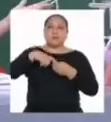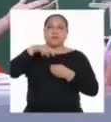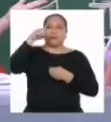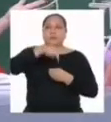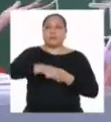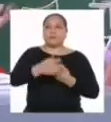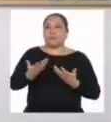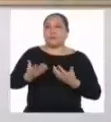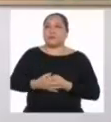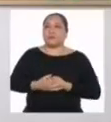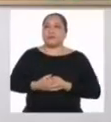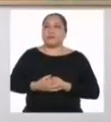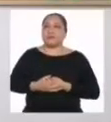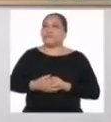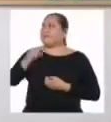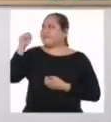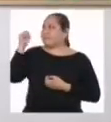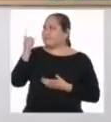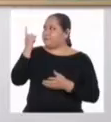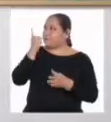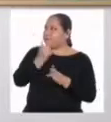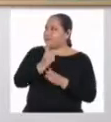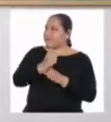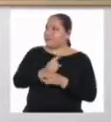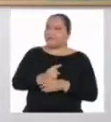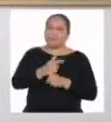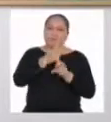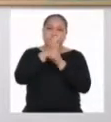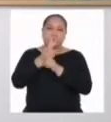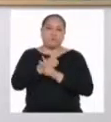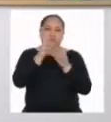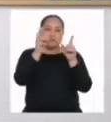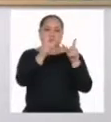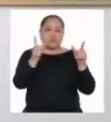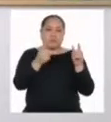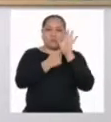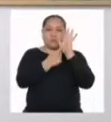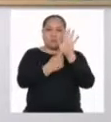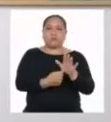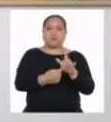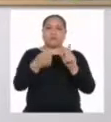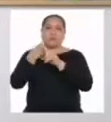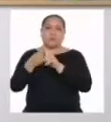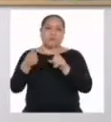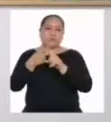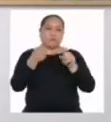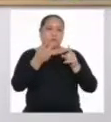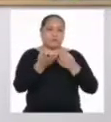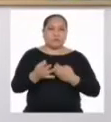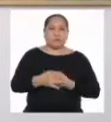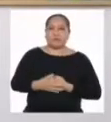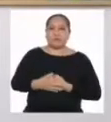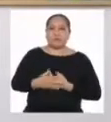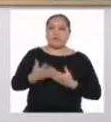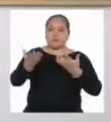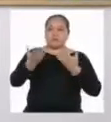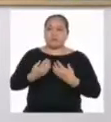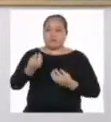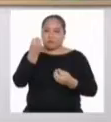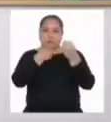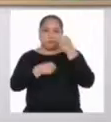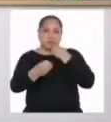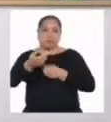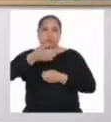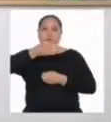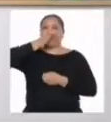nuestra existencia. Así es, debemos cuidar los espacios que presentan biodiversidad, porque nos proporciona